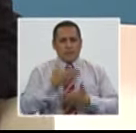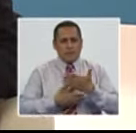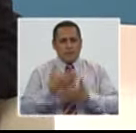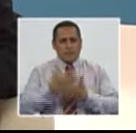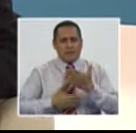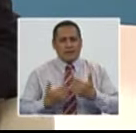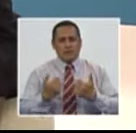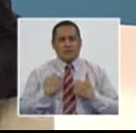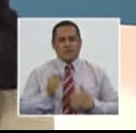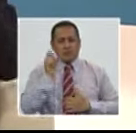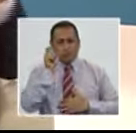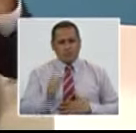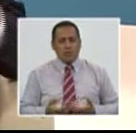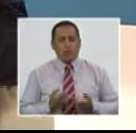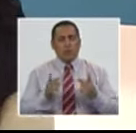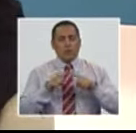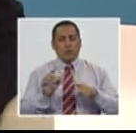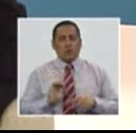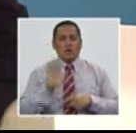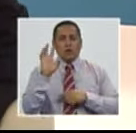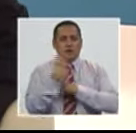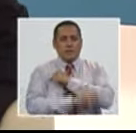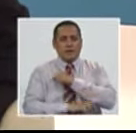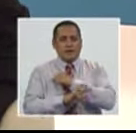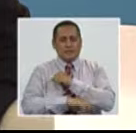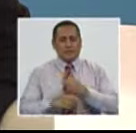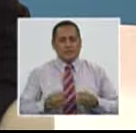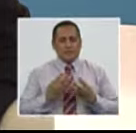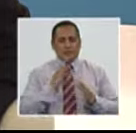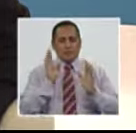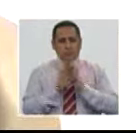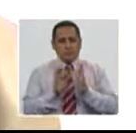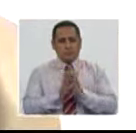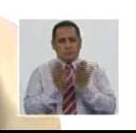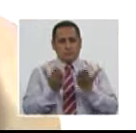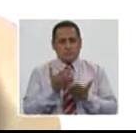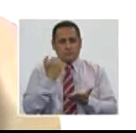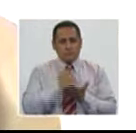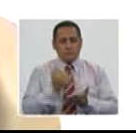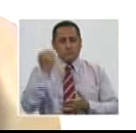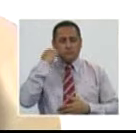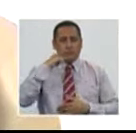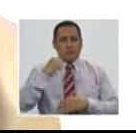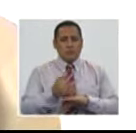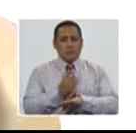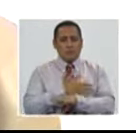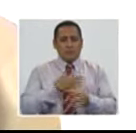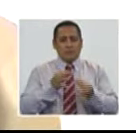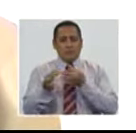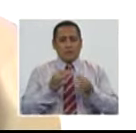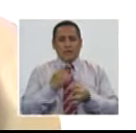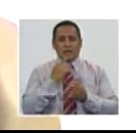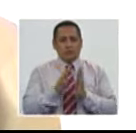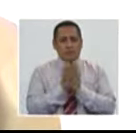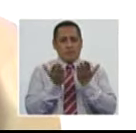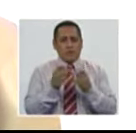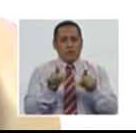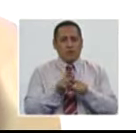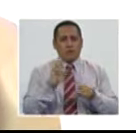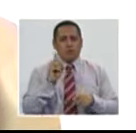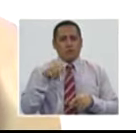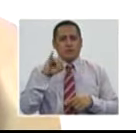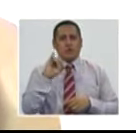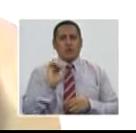único documento de identidad cuando uno está fuera del Perú no Claro si bien es cierto es un documento de viaje como lo has dicho es como un documento